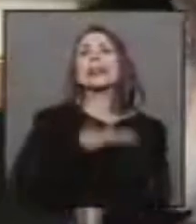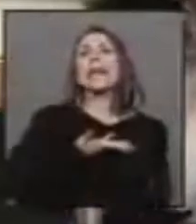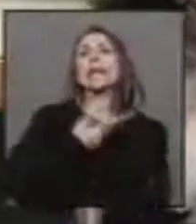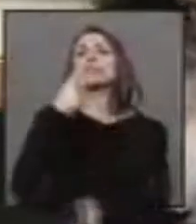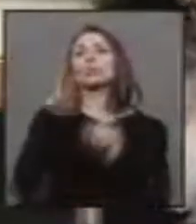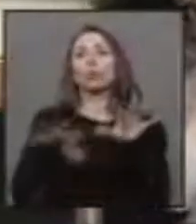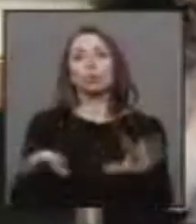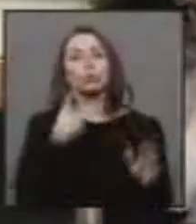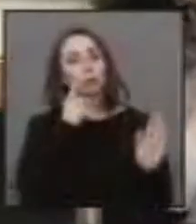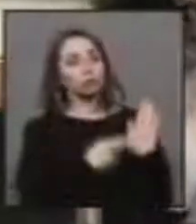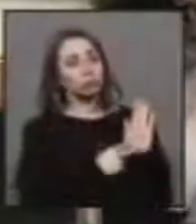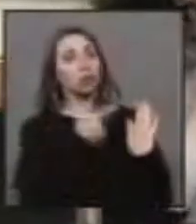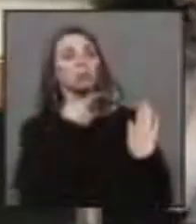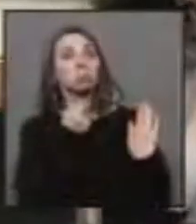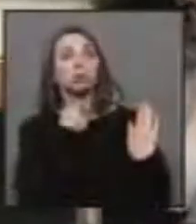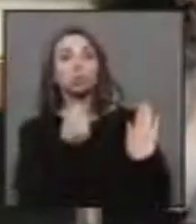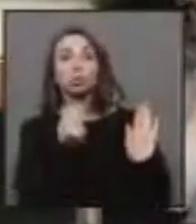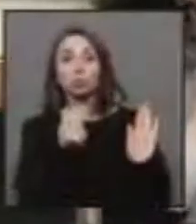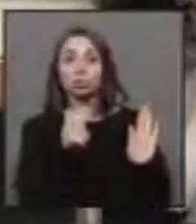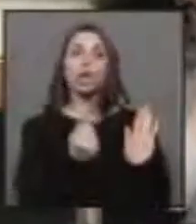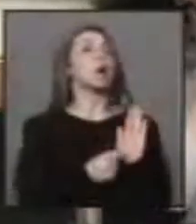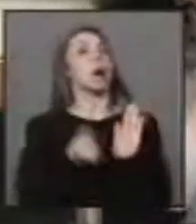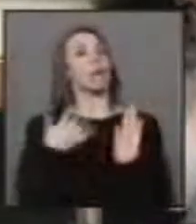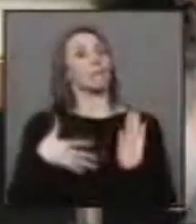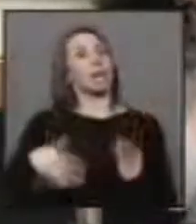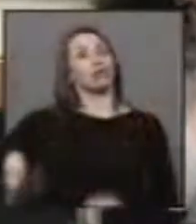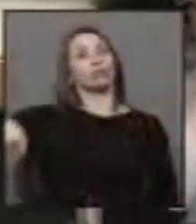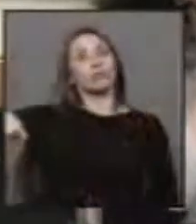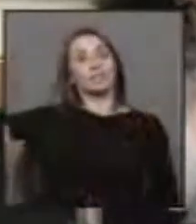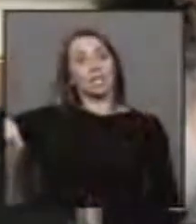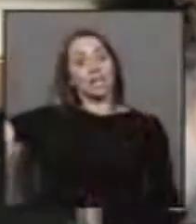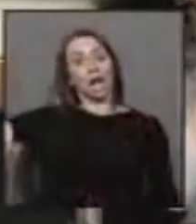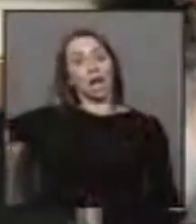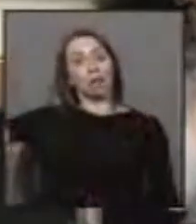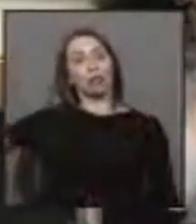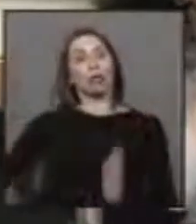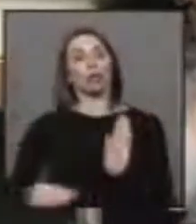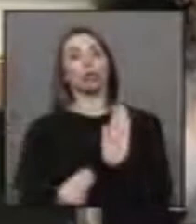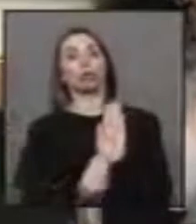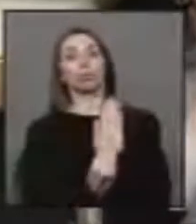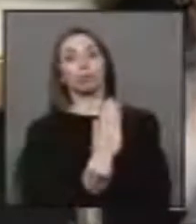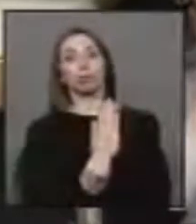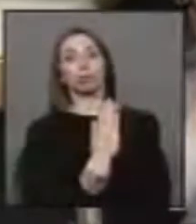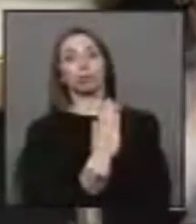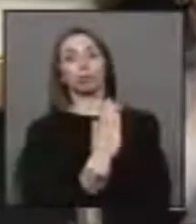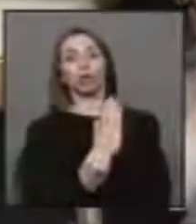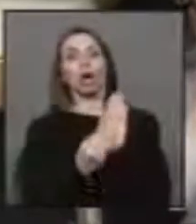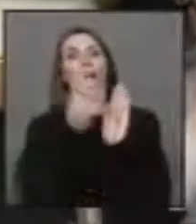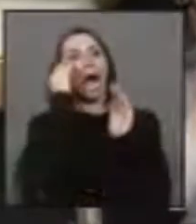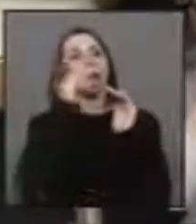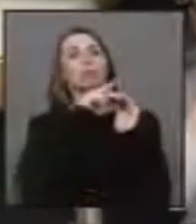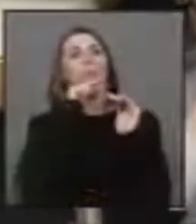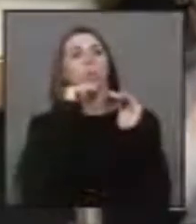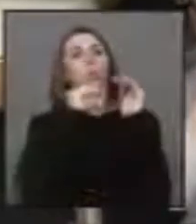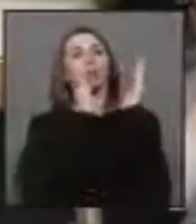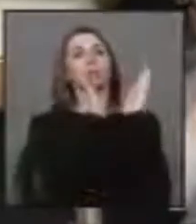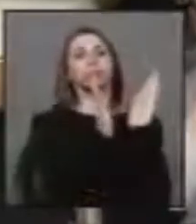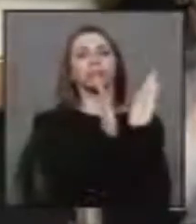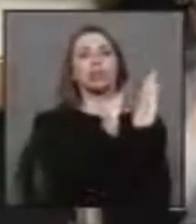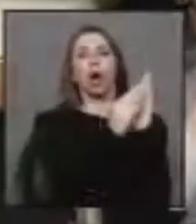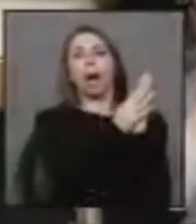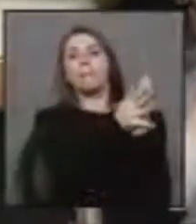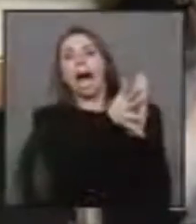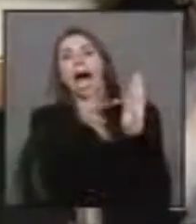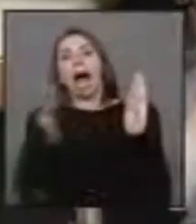que me gusta y me parece valioso que el senado haya incorporado esto en el esta amplitud en el en el